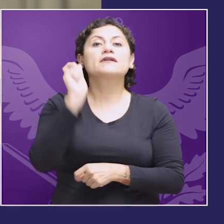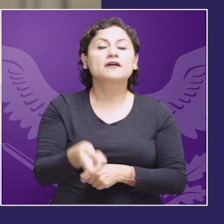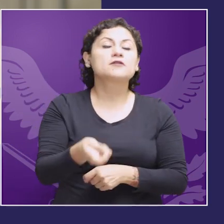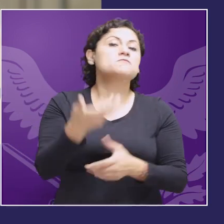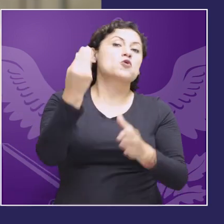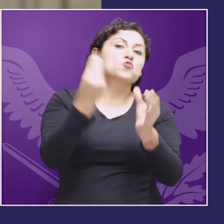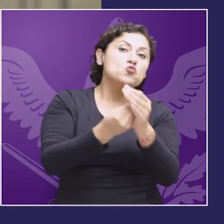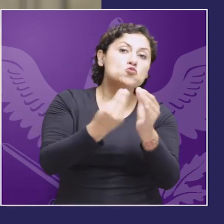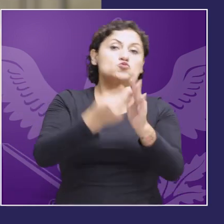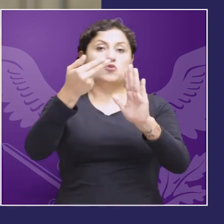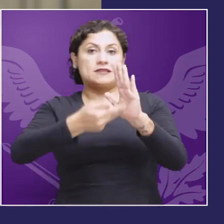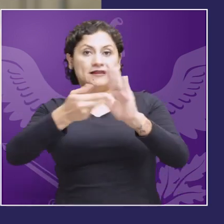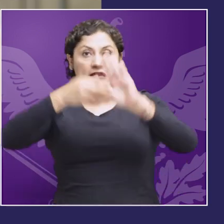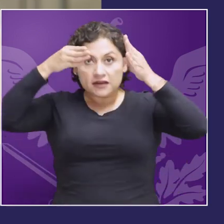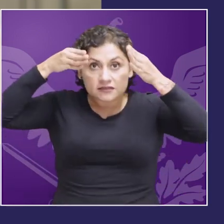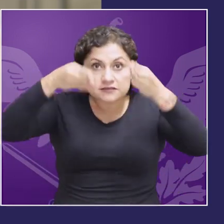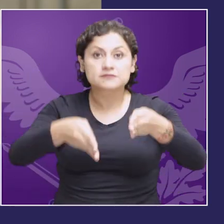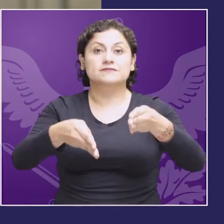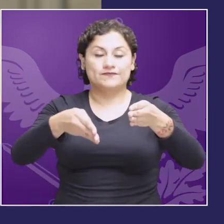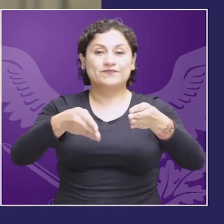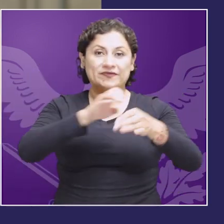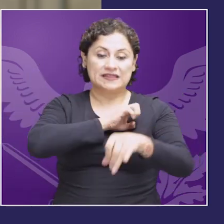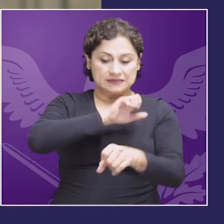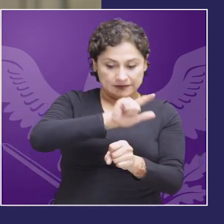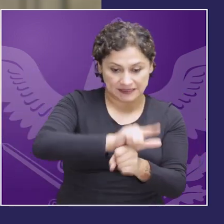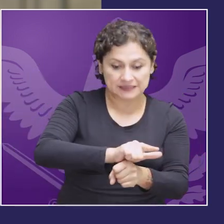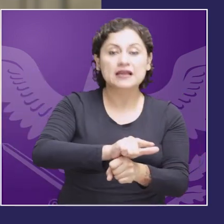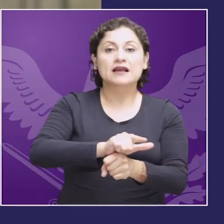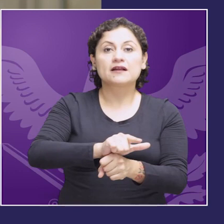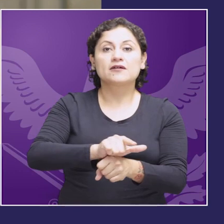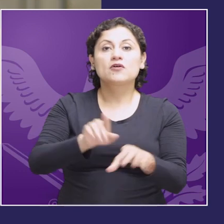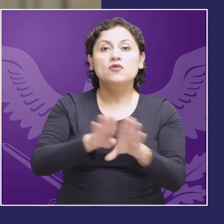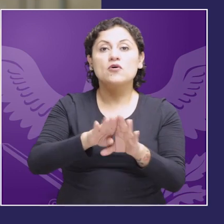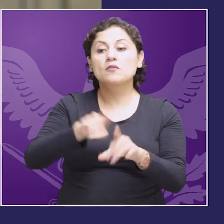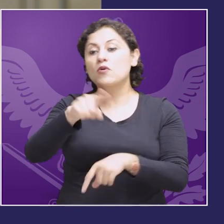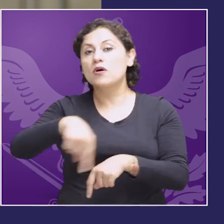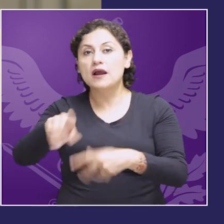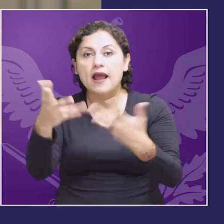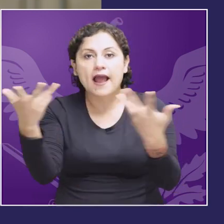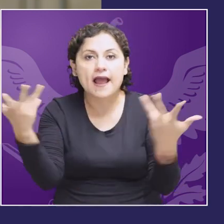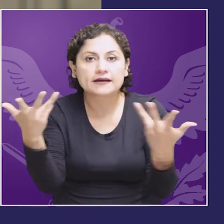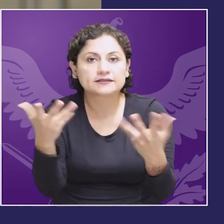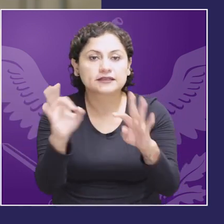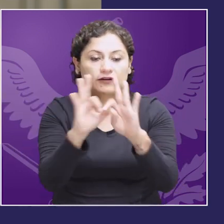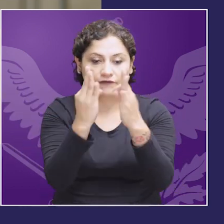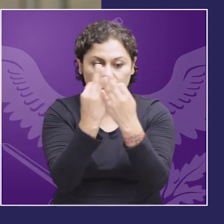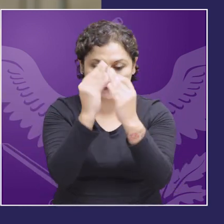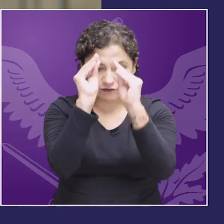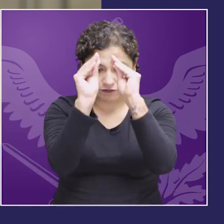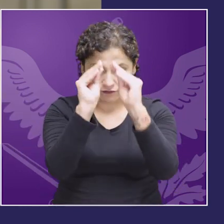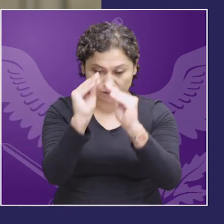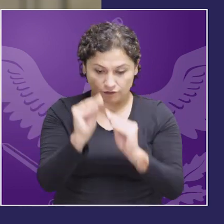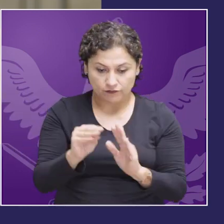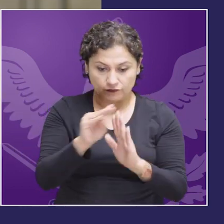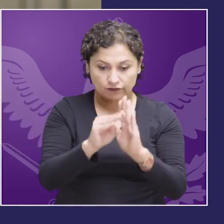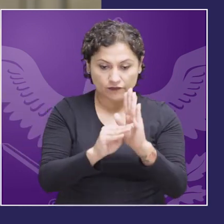fondo es difusión. Lo otro, insisto, son talleres más específicos, más técnicos, de cómo en el fondo